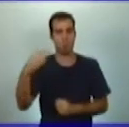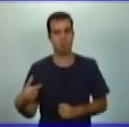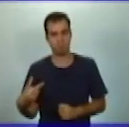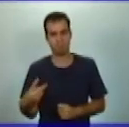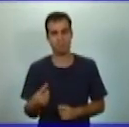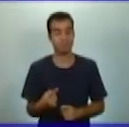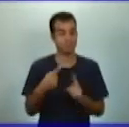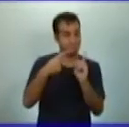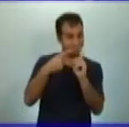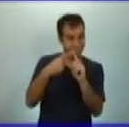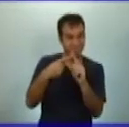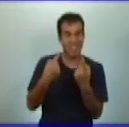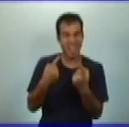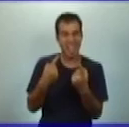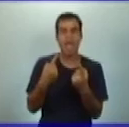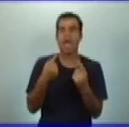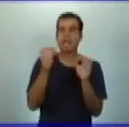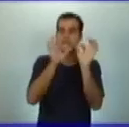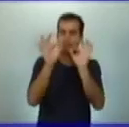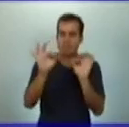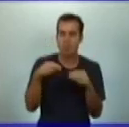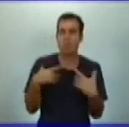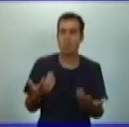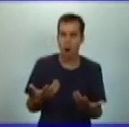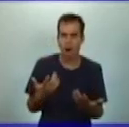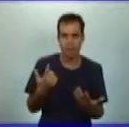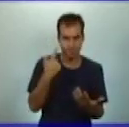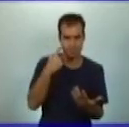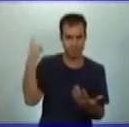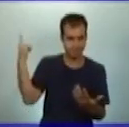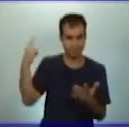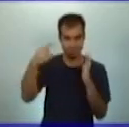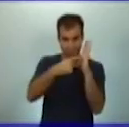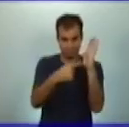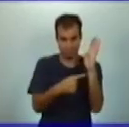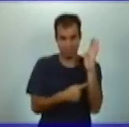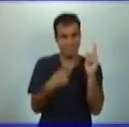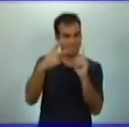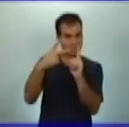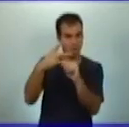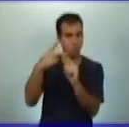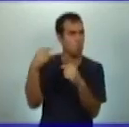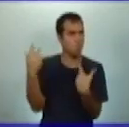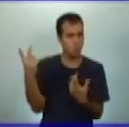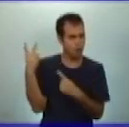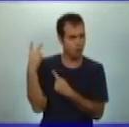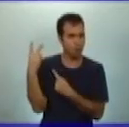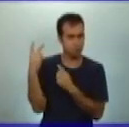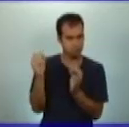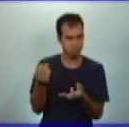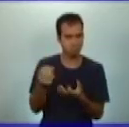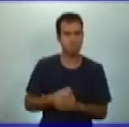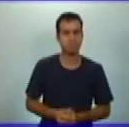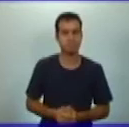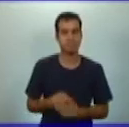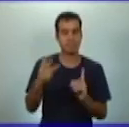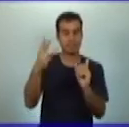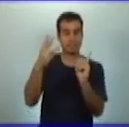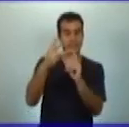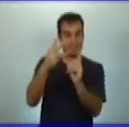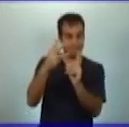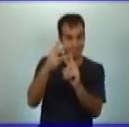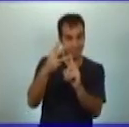tipo de partículas lo forman? ¿Qué interacciones existen entre esas partículas? ¿Cómo